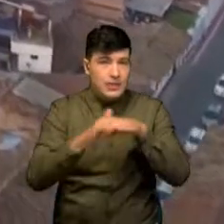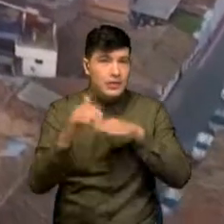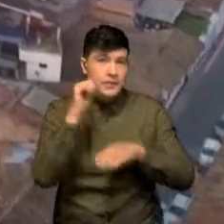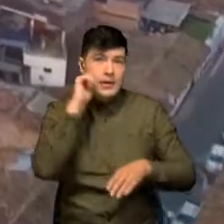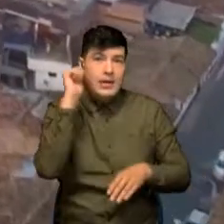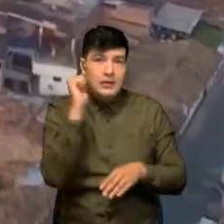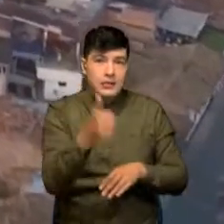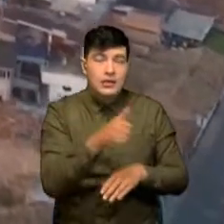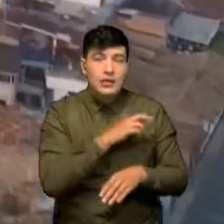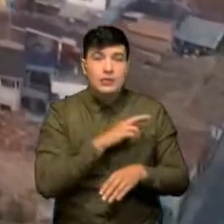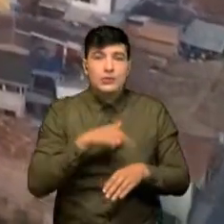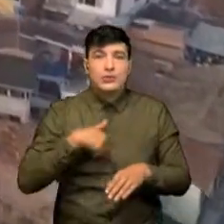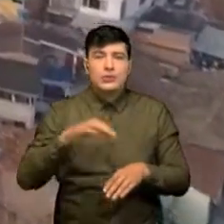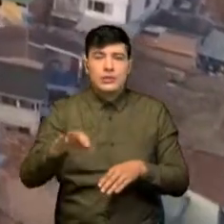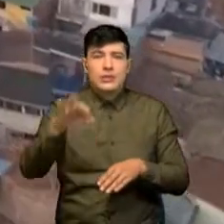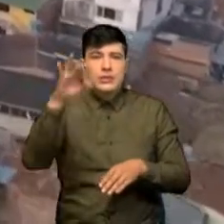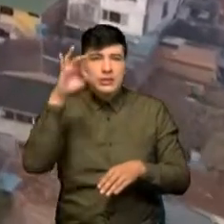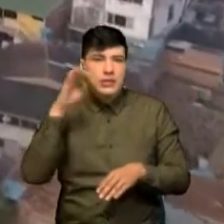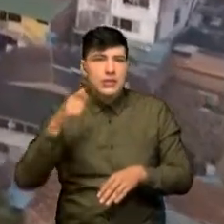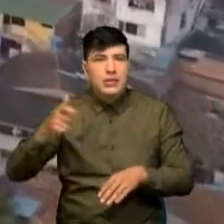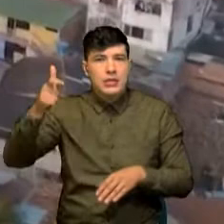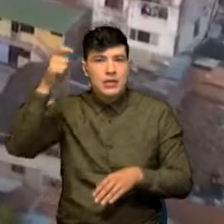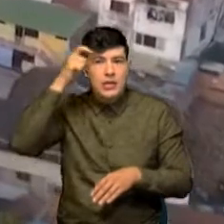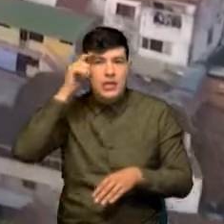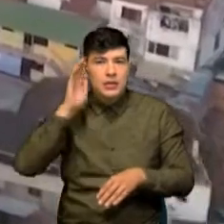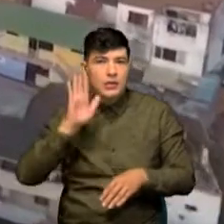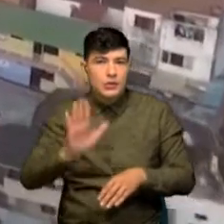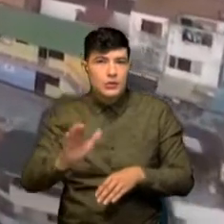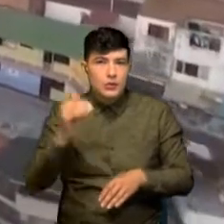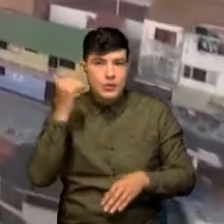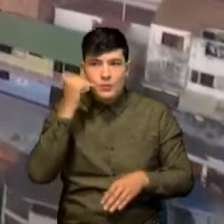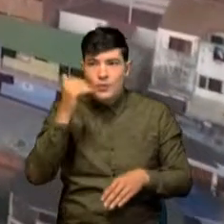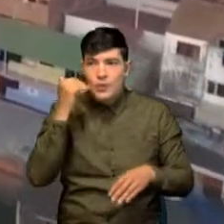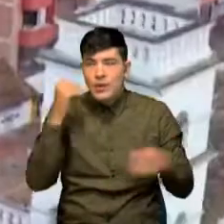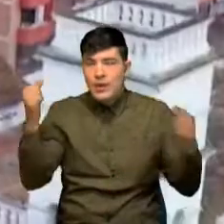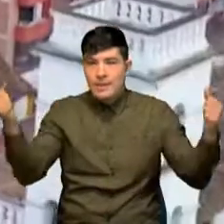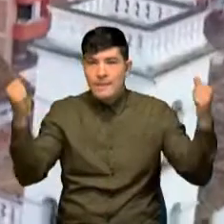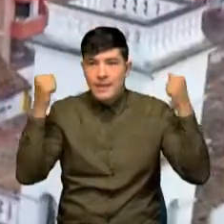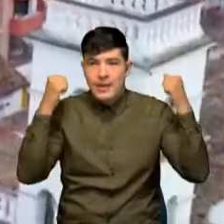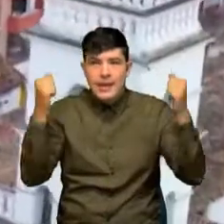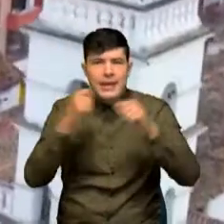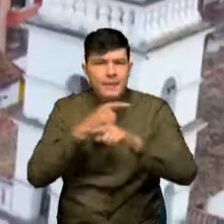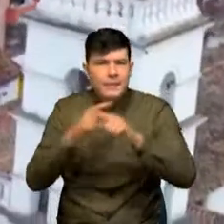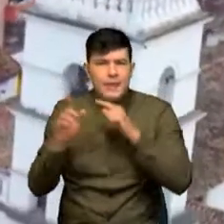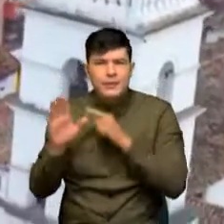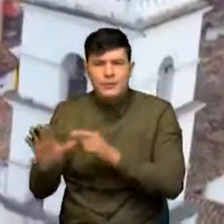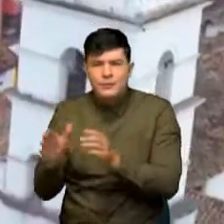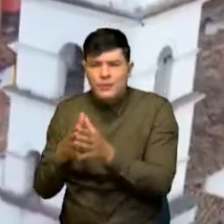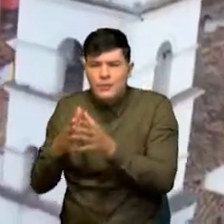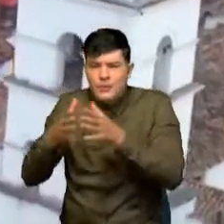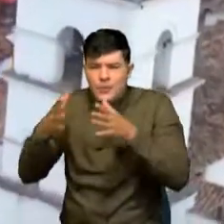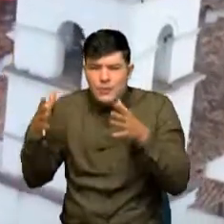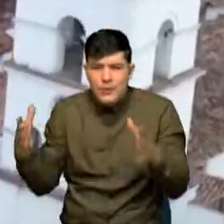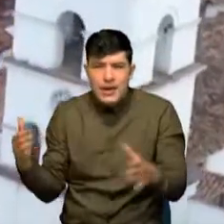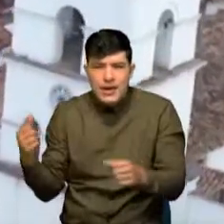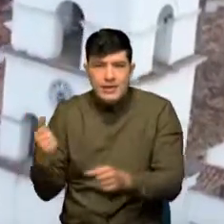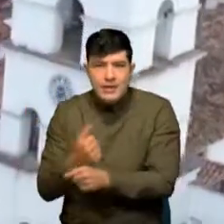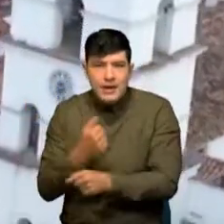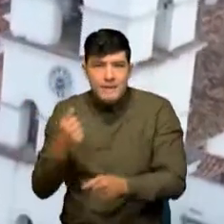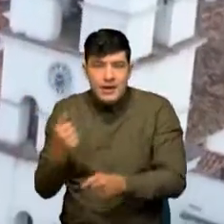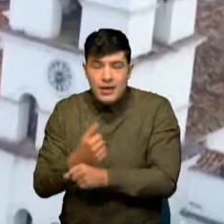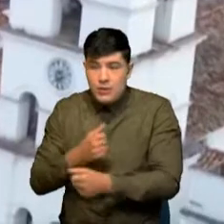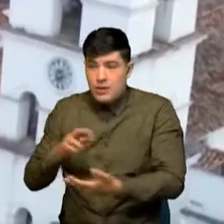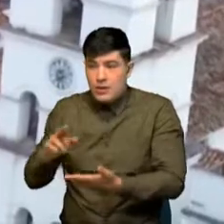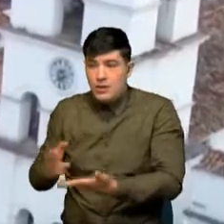en la elección y coronación de la señorita Piedecuesta. Bueno, esto ha sido, digamos que un gran trabajo porque se ha recuperado gran parte de